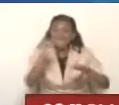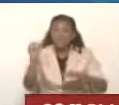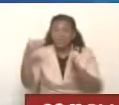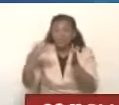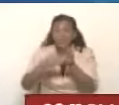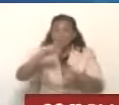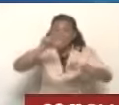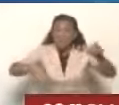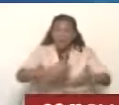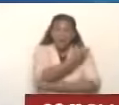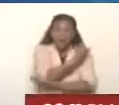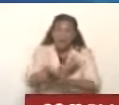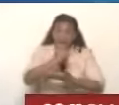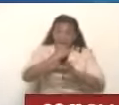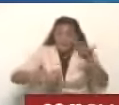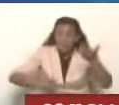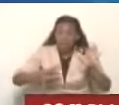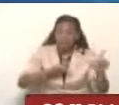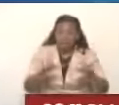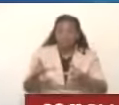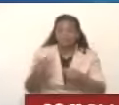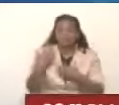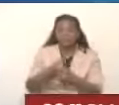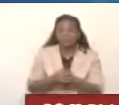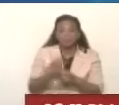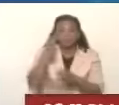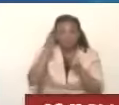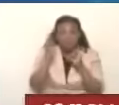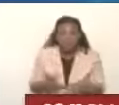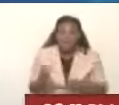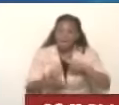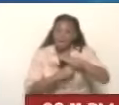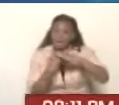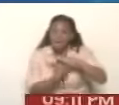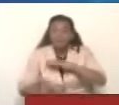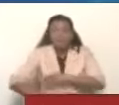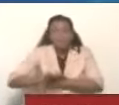mujeres registradas, presidente, pero en lo orgánico, que es la base